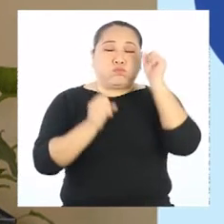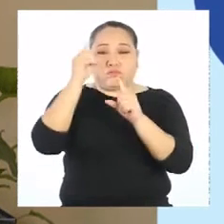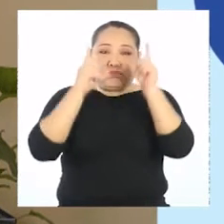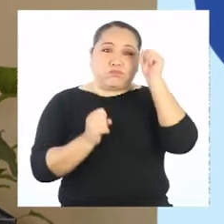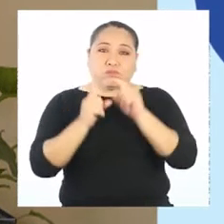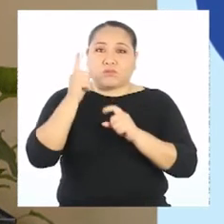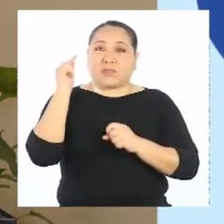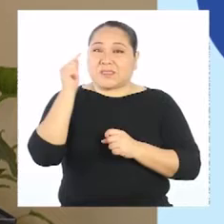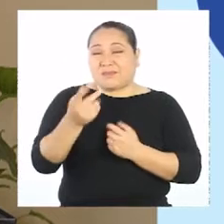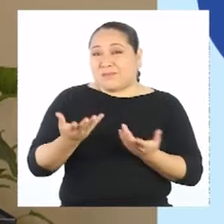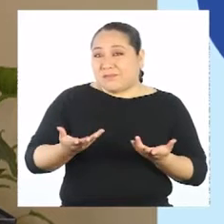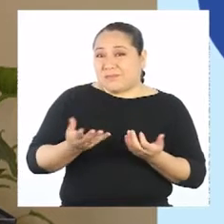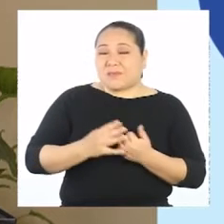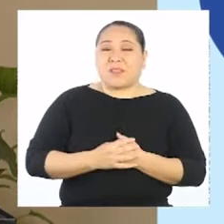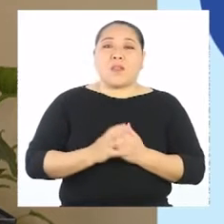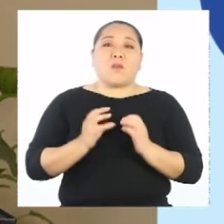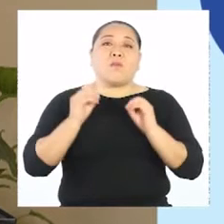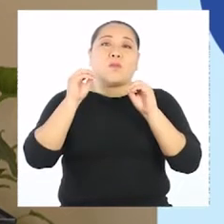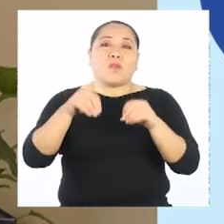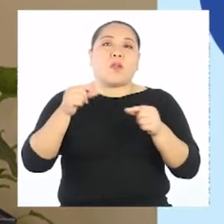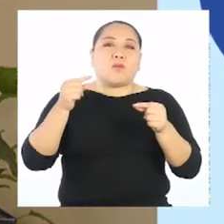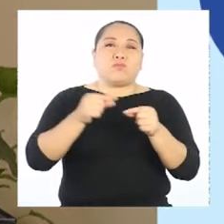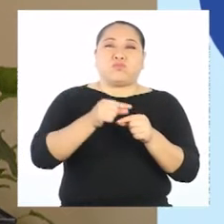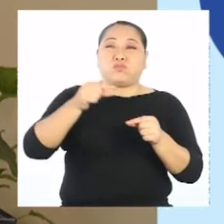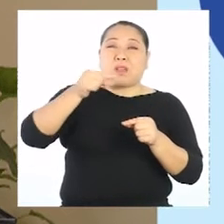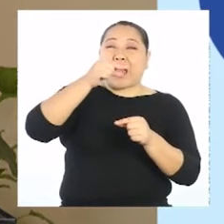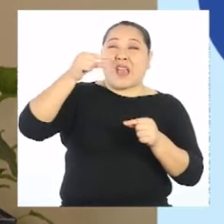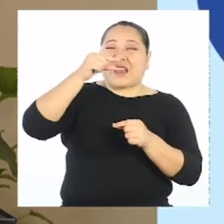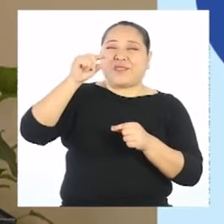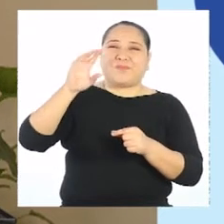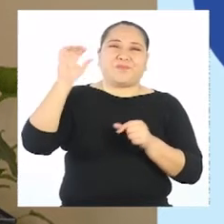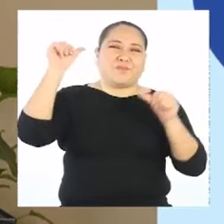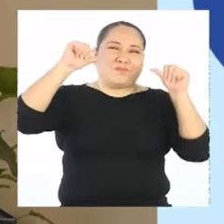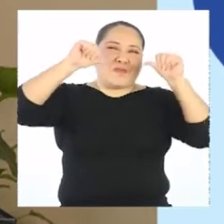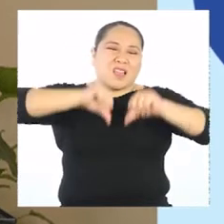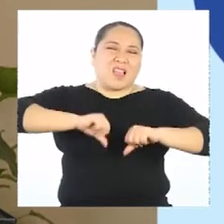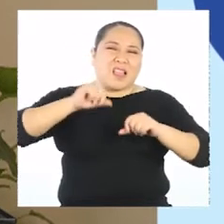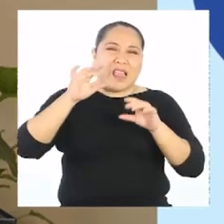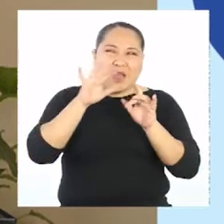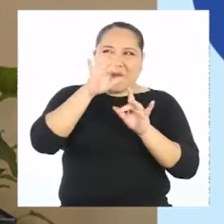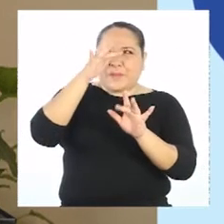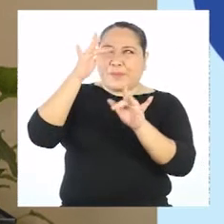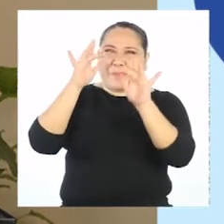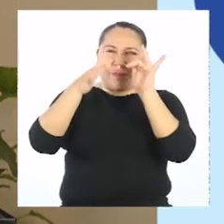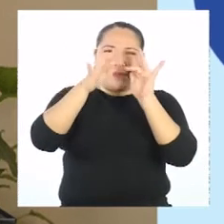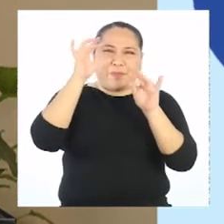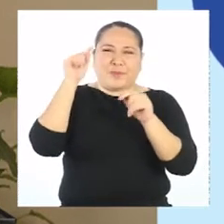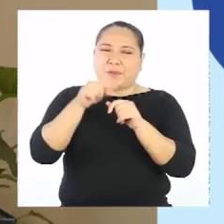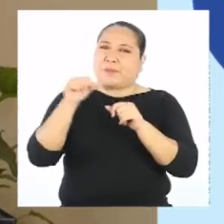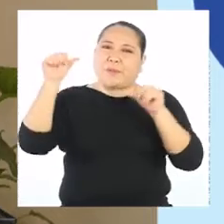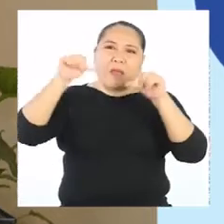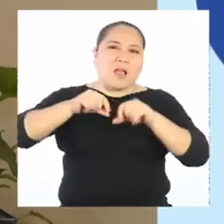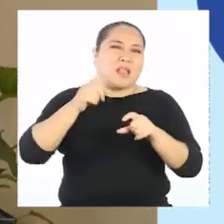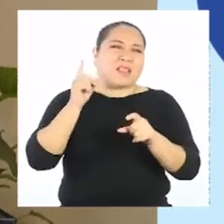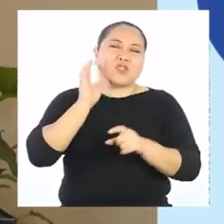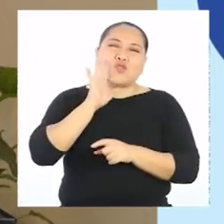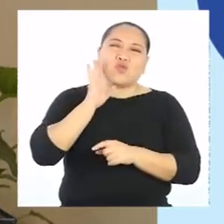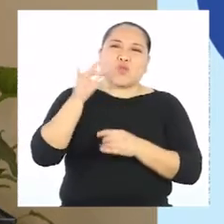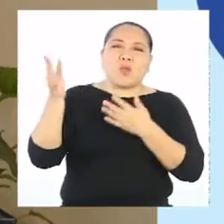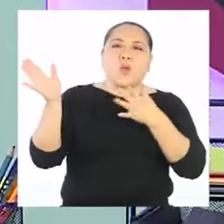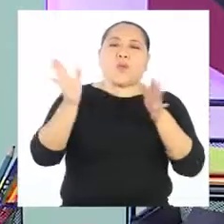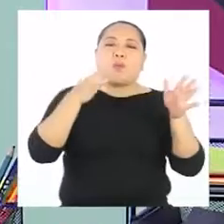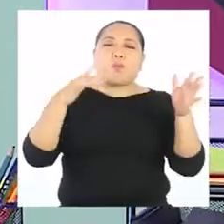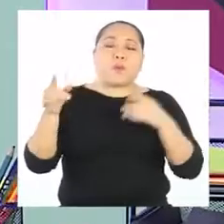fuegos pirotécnicos, por tanto, generan gases dañinos y partículas que afectan la calidad del aire